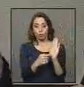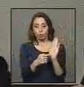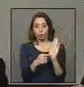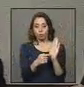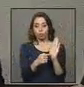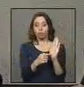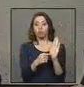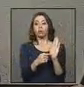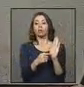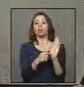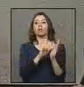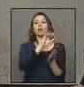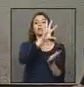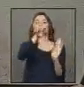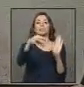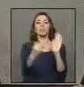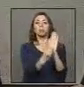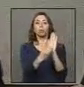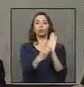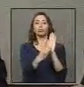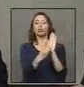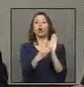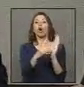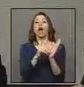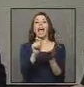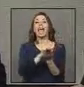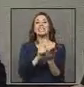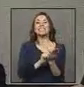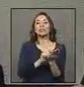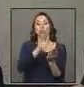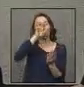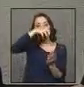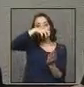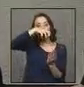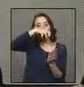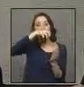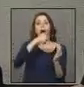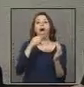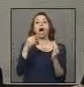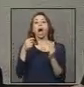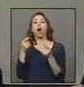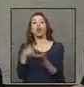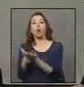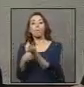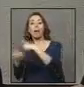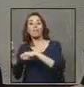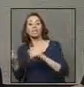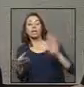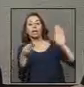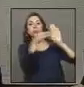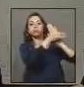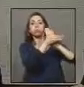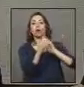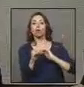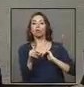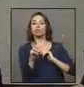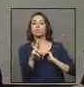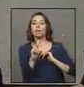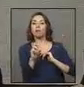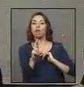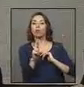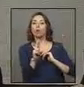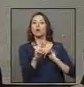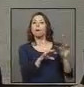Porque hayan sido parte de una escritura de compraventa que fue inscrita debidamente en el conservador de bienes raíces. O cuando haya sido